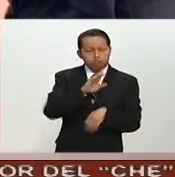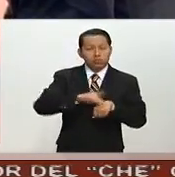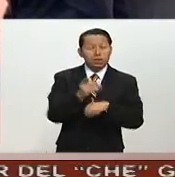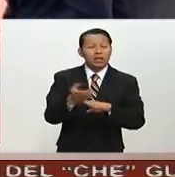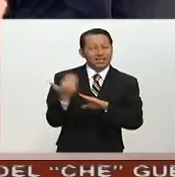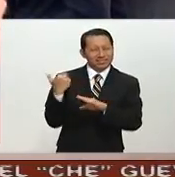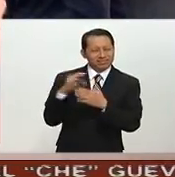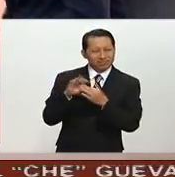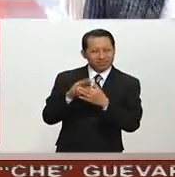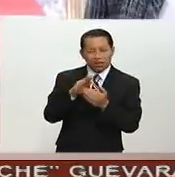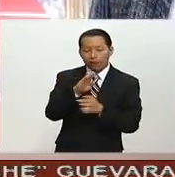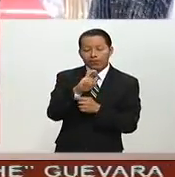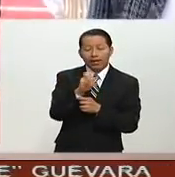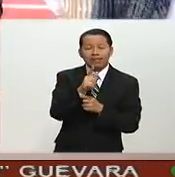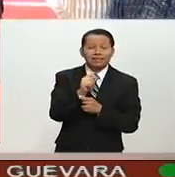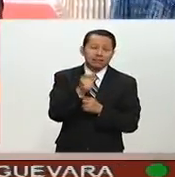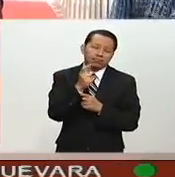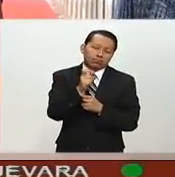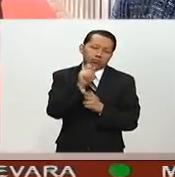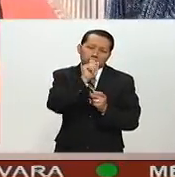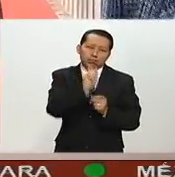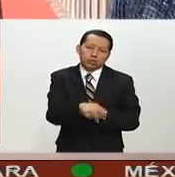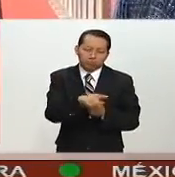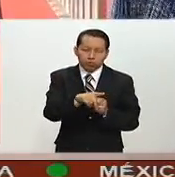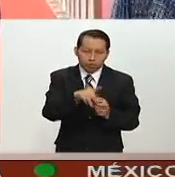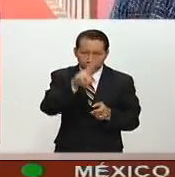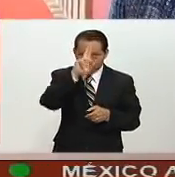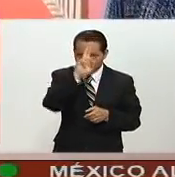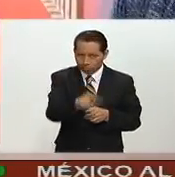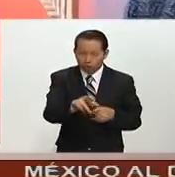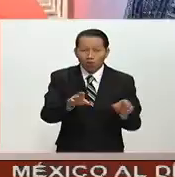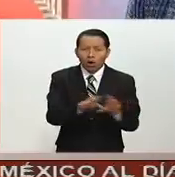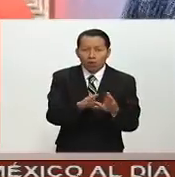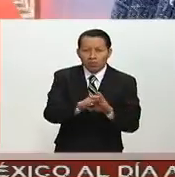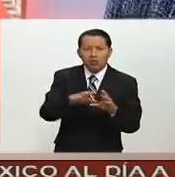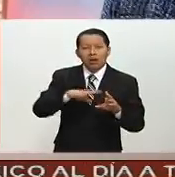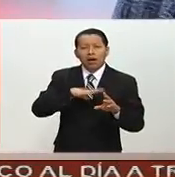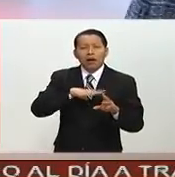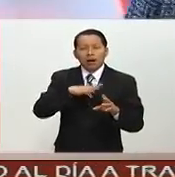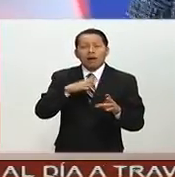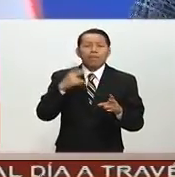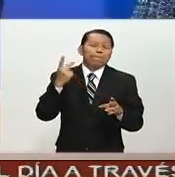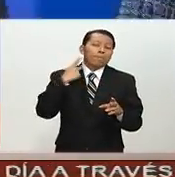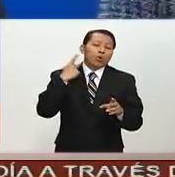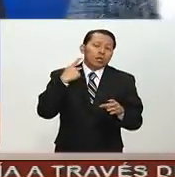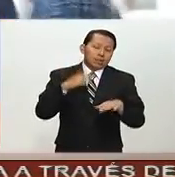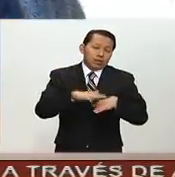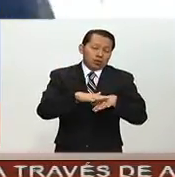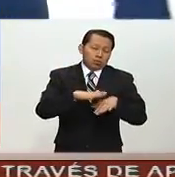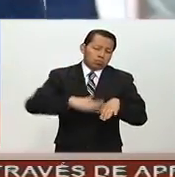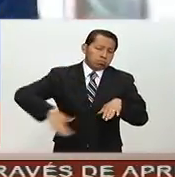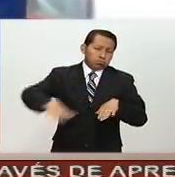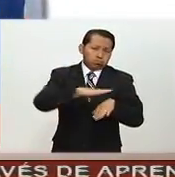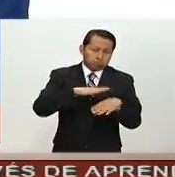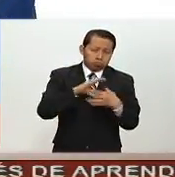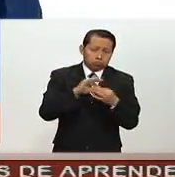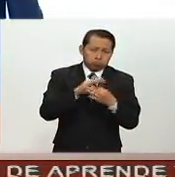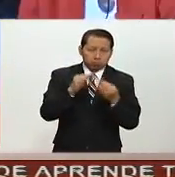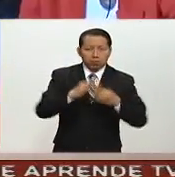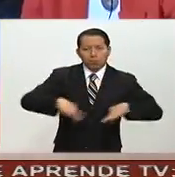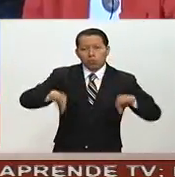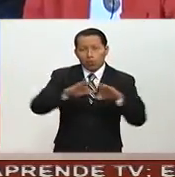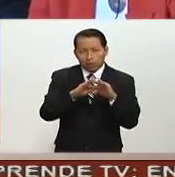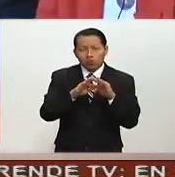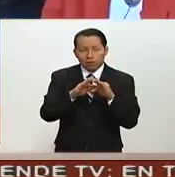es tratarle de dar un poco de estabilidad al panorama político, y creo que esto es